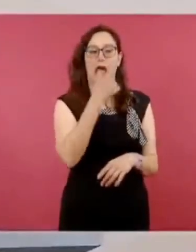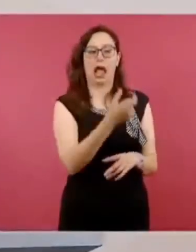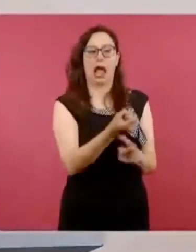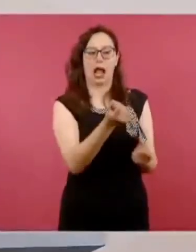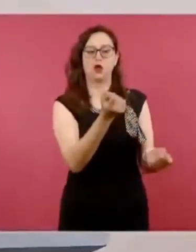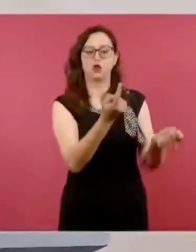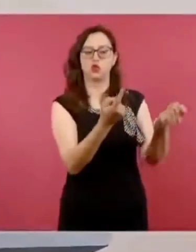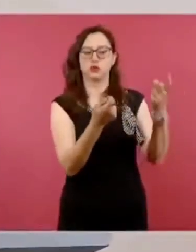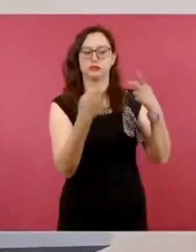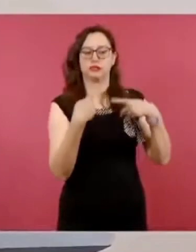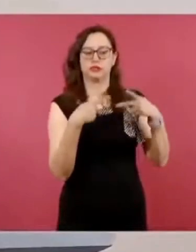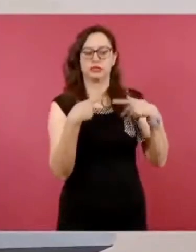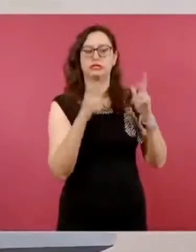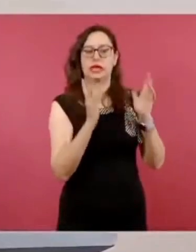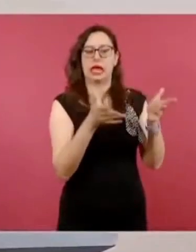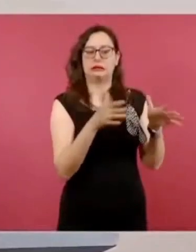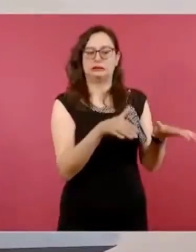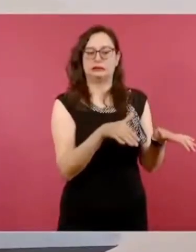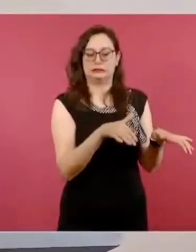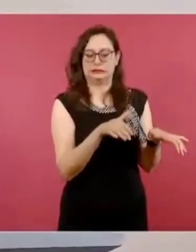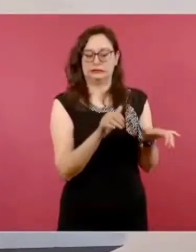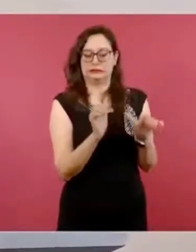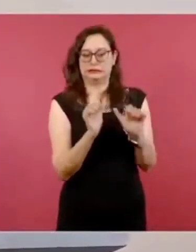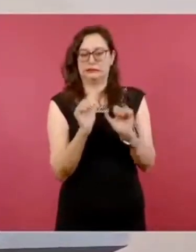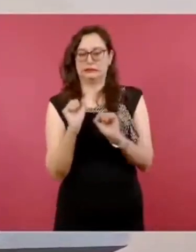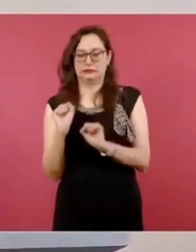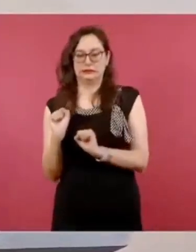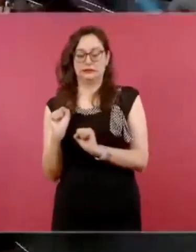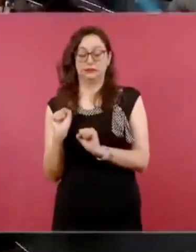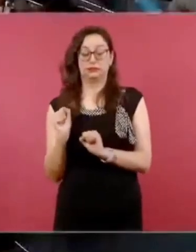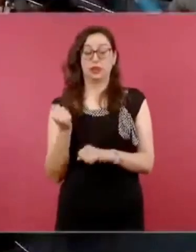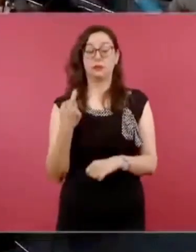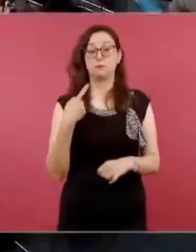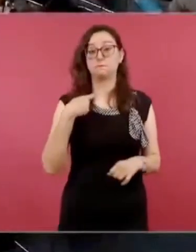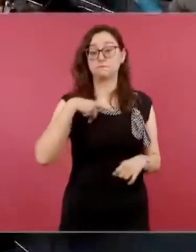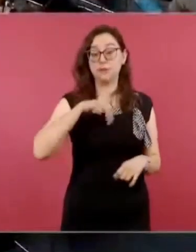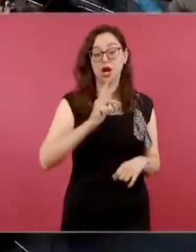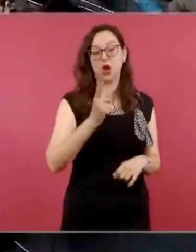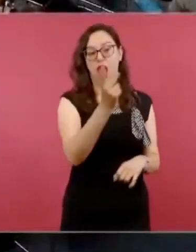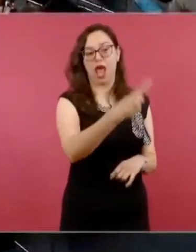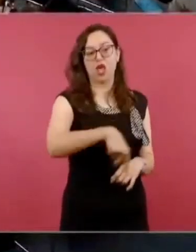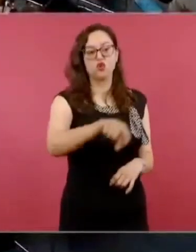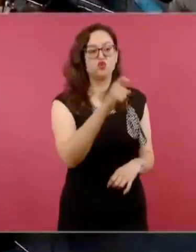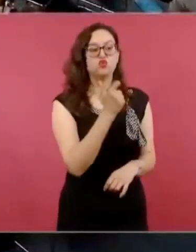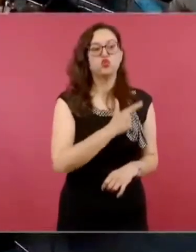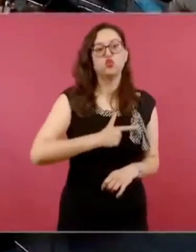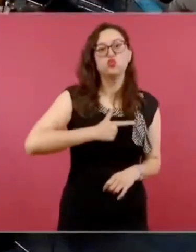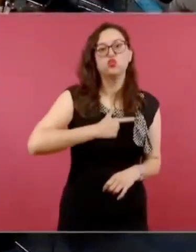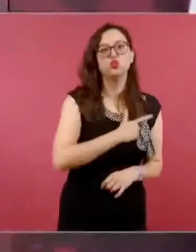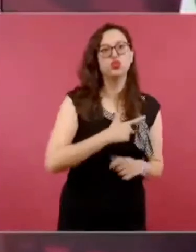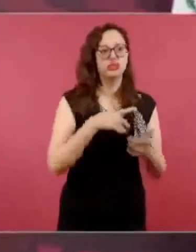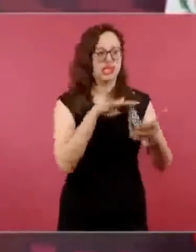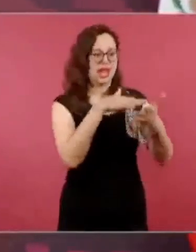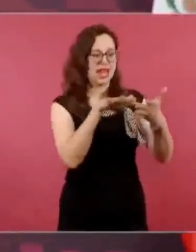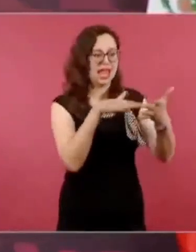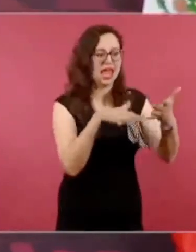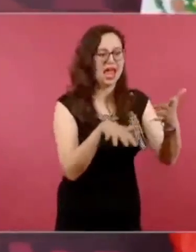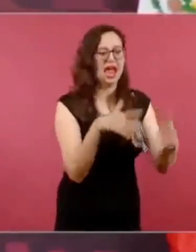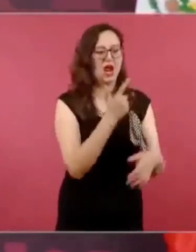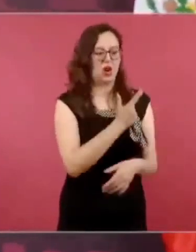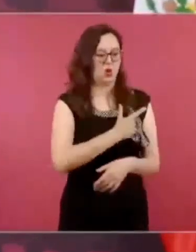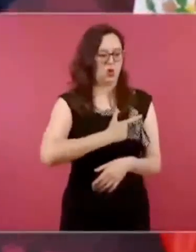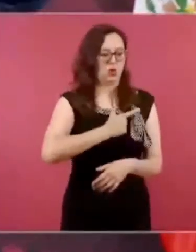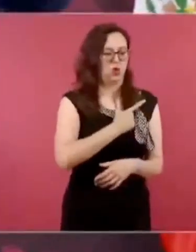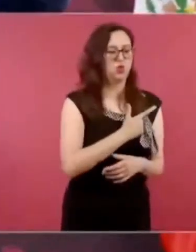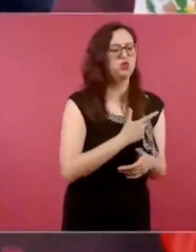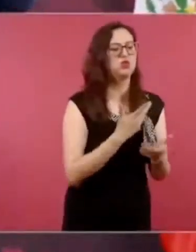que vende muchísimos libros, Martín Moreno, así para los que tienen otro